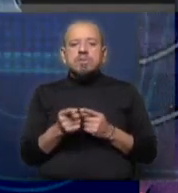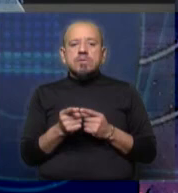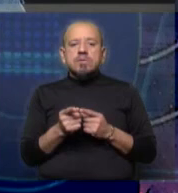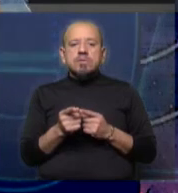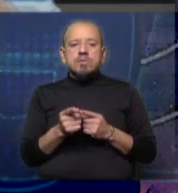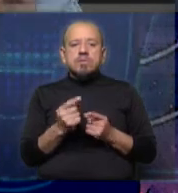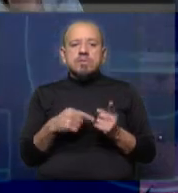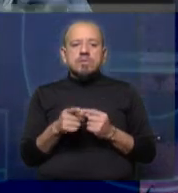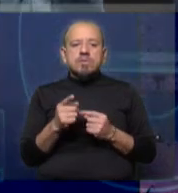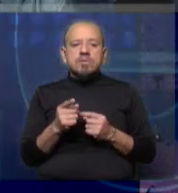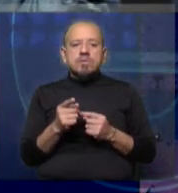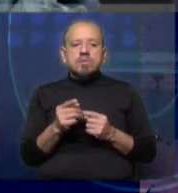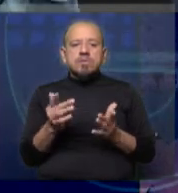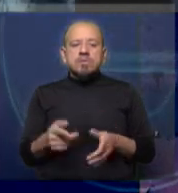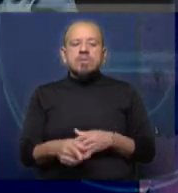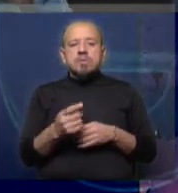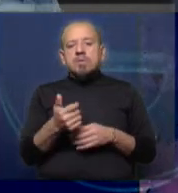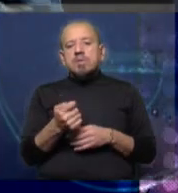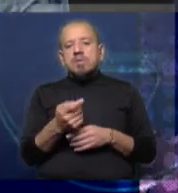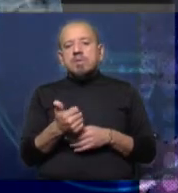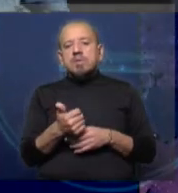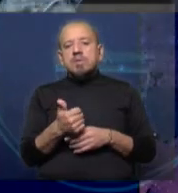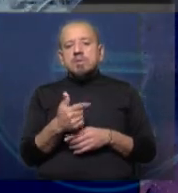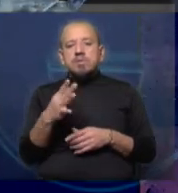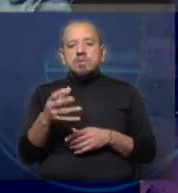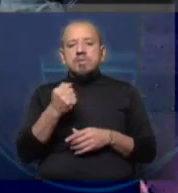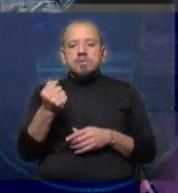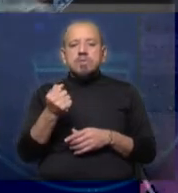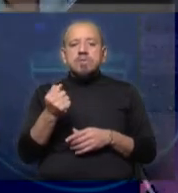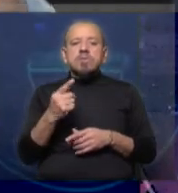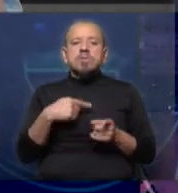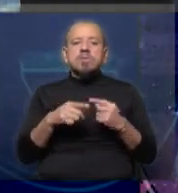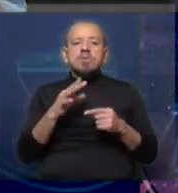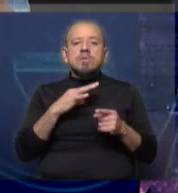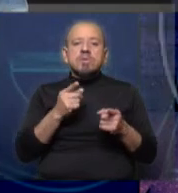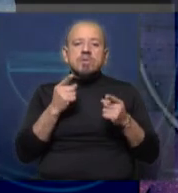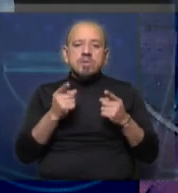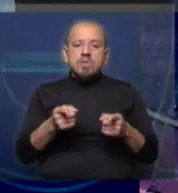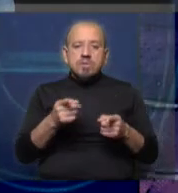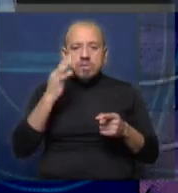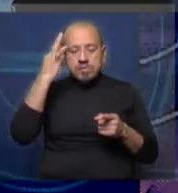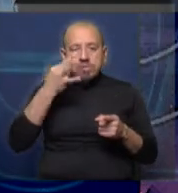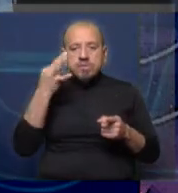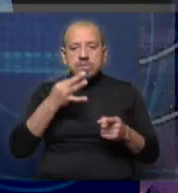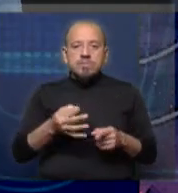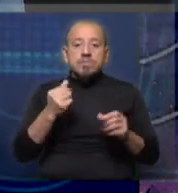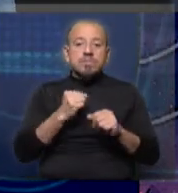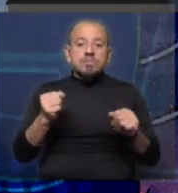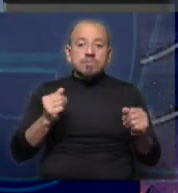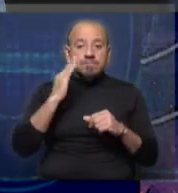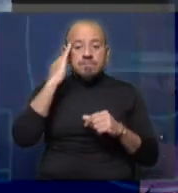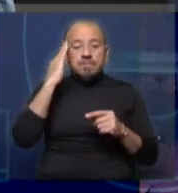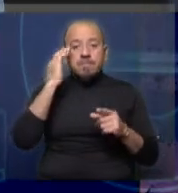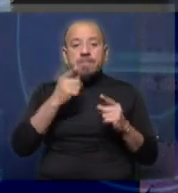que muchas veces se piensa que Rivera es el lugar de los abusos de la violación pero en realidad es donde realmente se pueden saber porque se